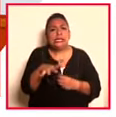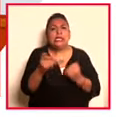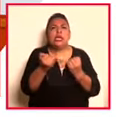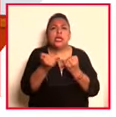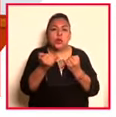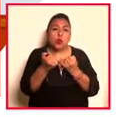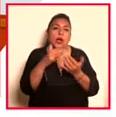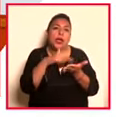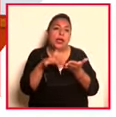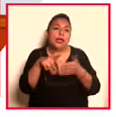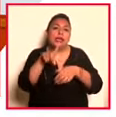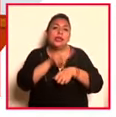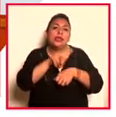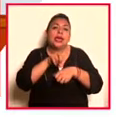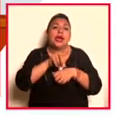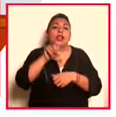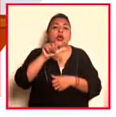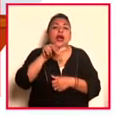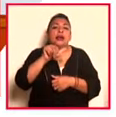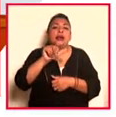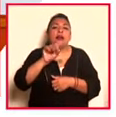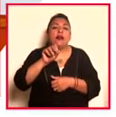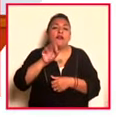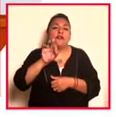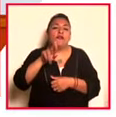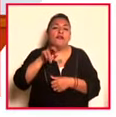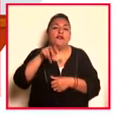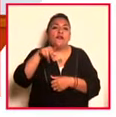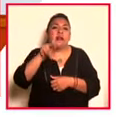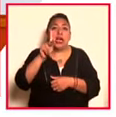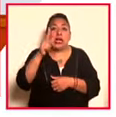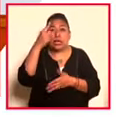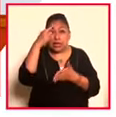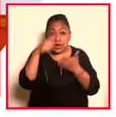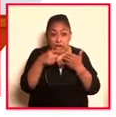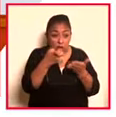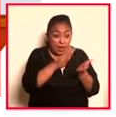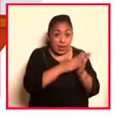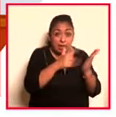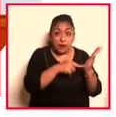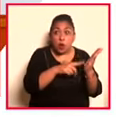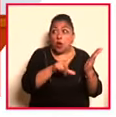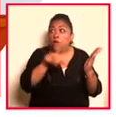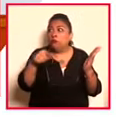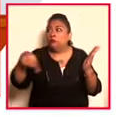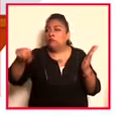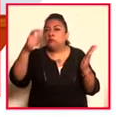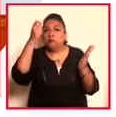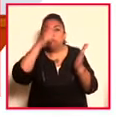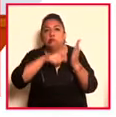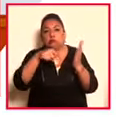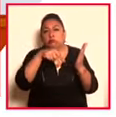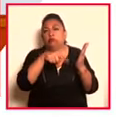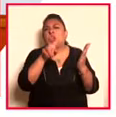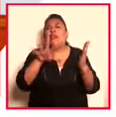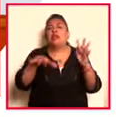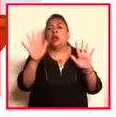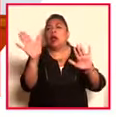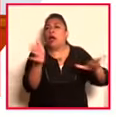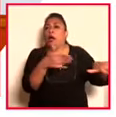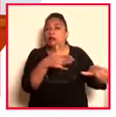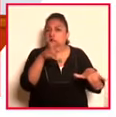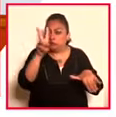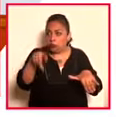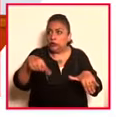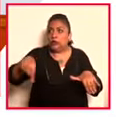Ana Frank y creo que ese libro ha producido más escritoras de lo que le damos a veces este crédito. Y